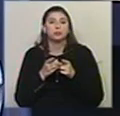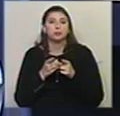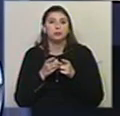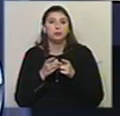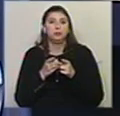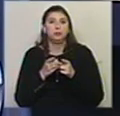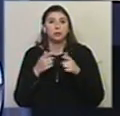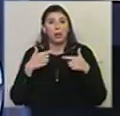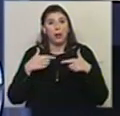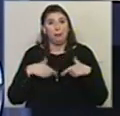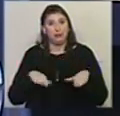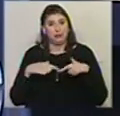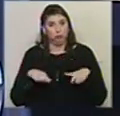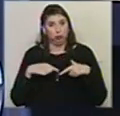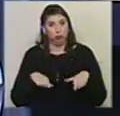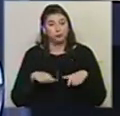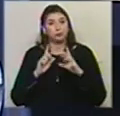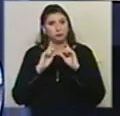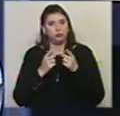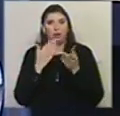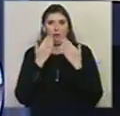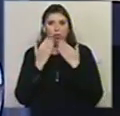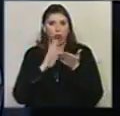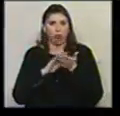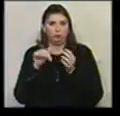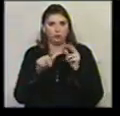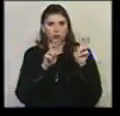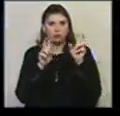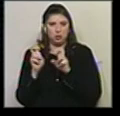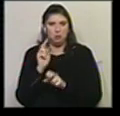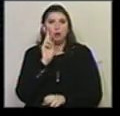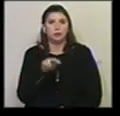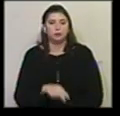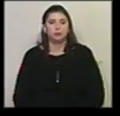el ministro de Salud Pública hablando de estos asuntos. Lo vemos. Muy bien.